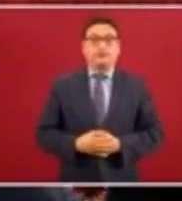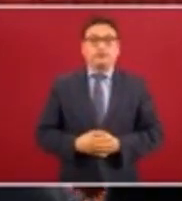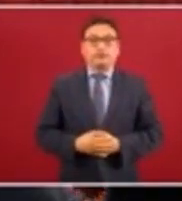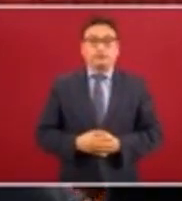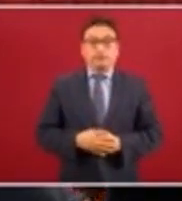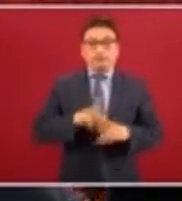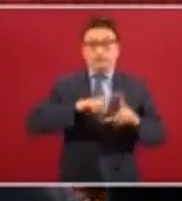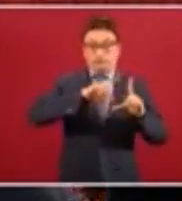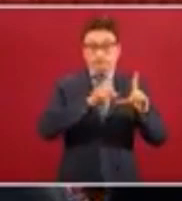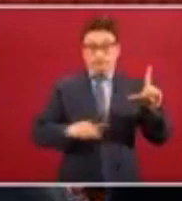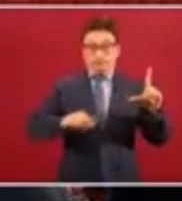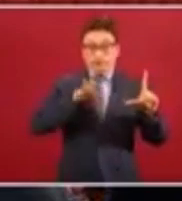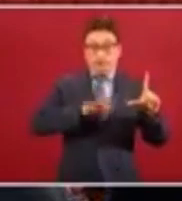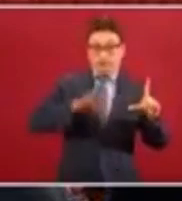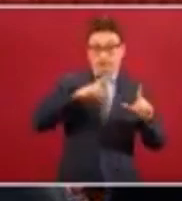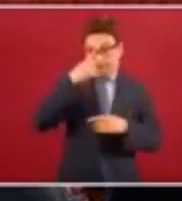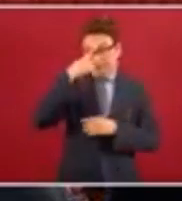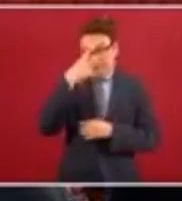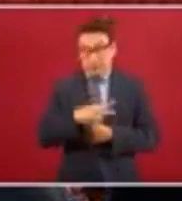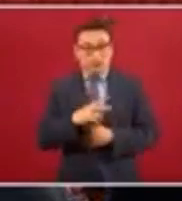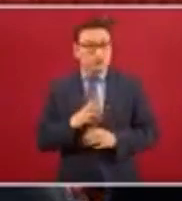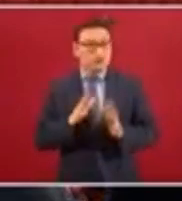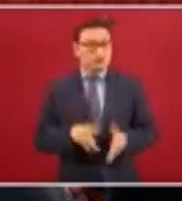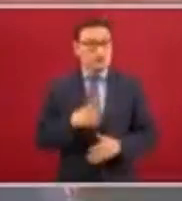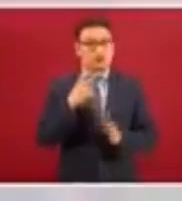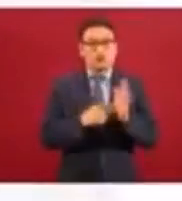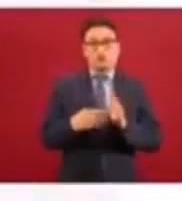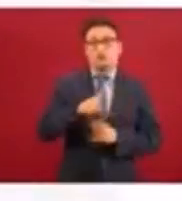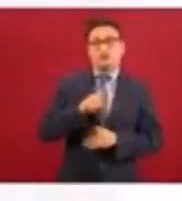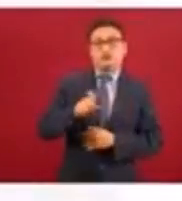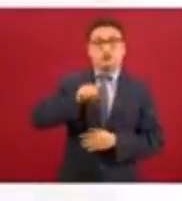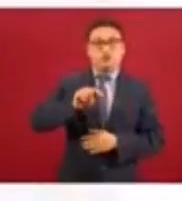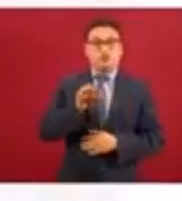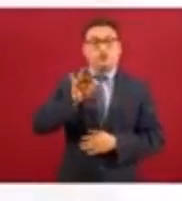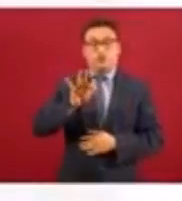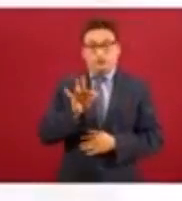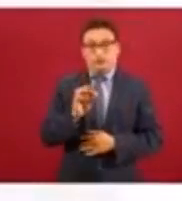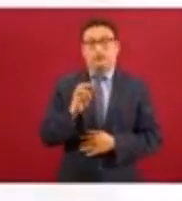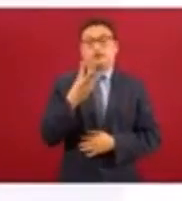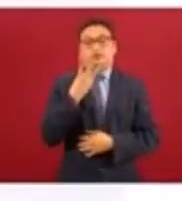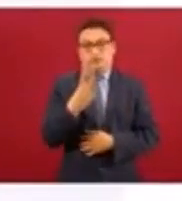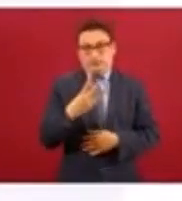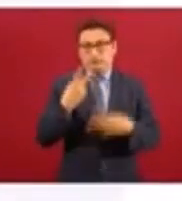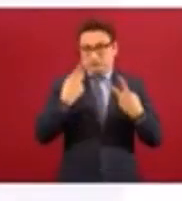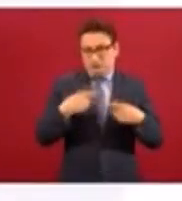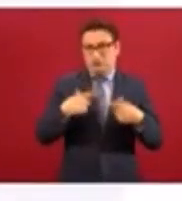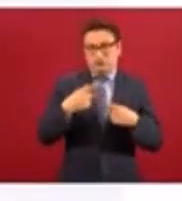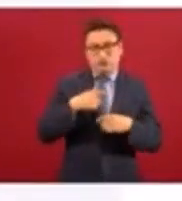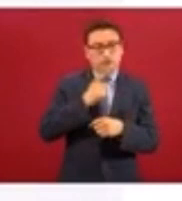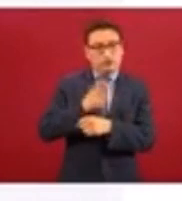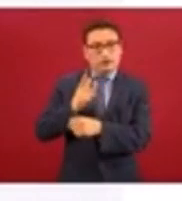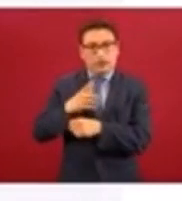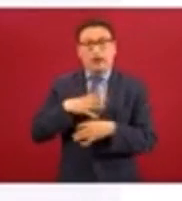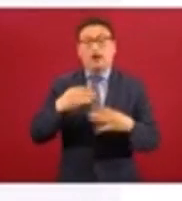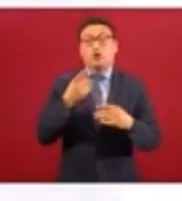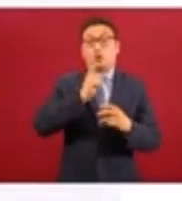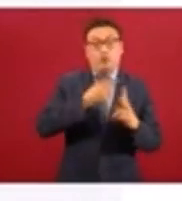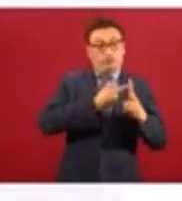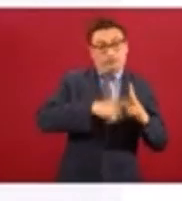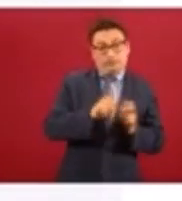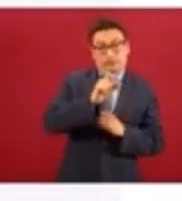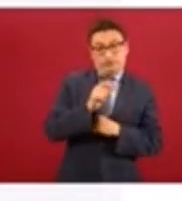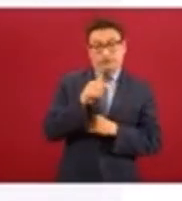En México hemos acumulado ya 2.143 casos desde el inicio de la epidemia, el 27 de